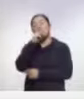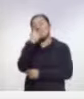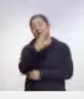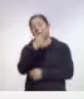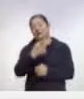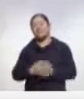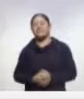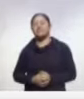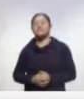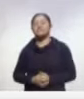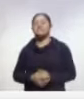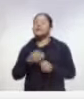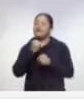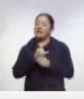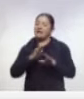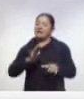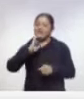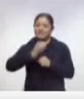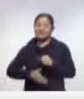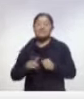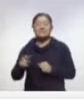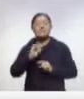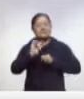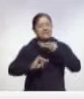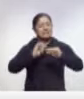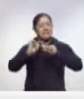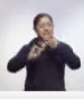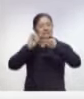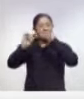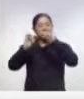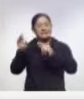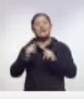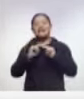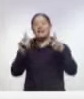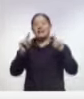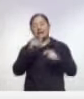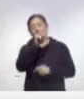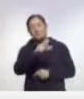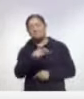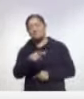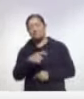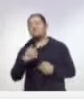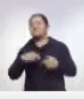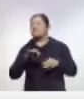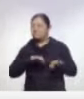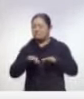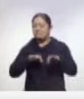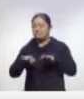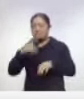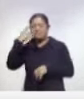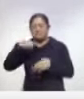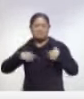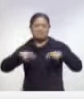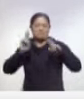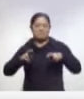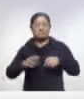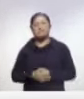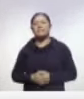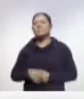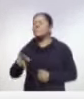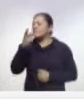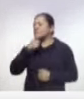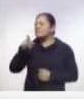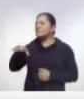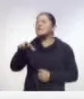La información, poco a poco los tlaxaltecas van haciendo trabajos para representarnos dignamente. Así es, Pepe, oye, platícanos, Raúl Jiménez,